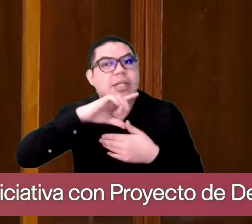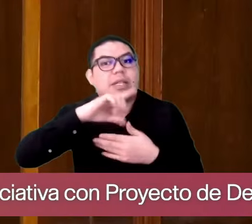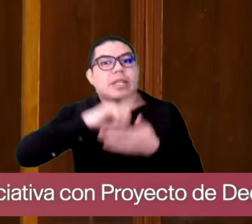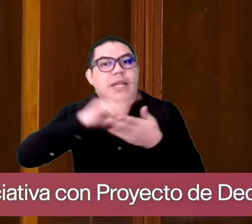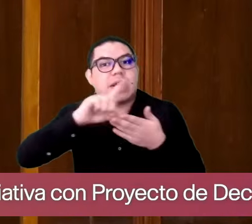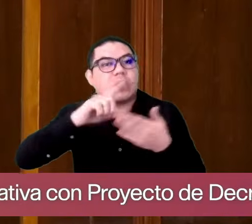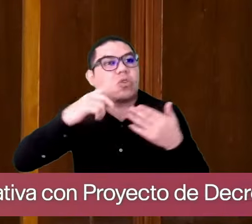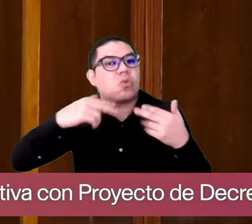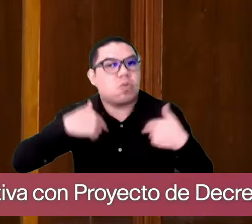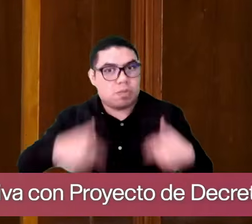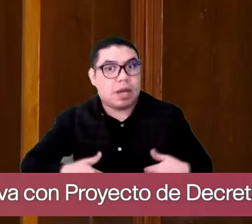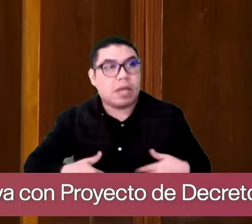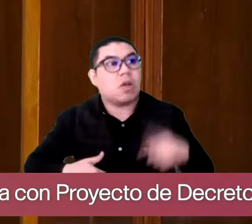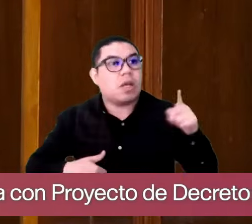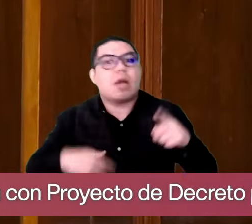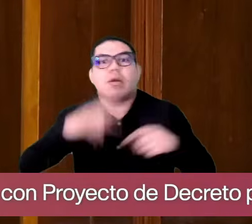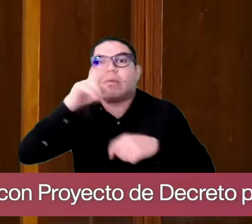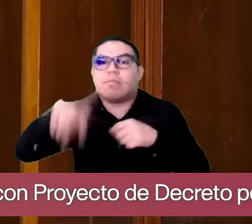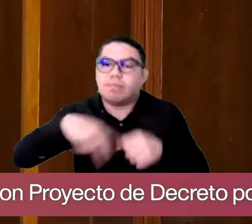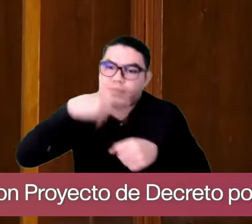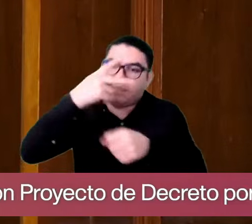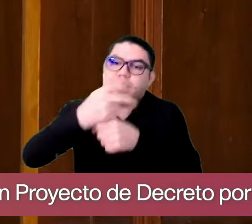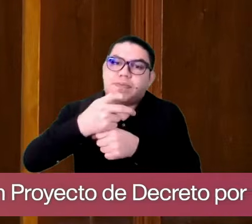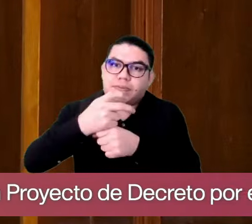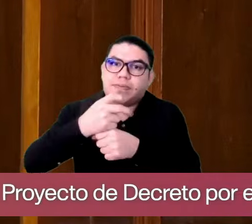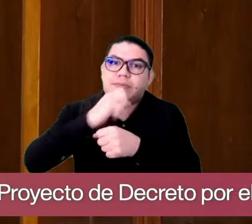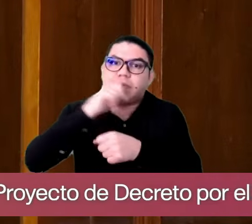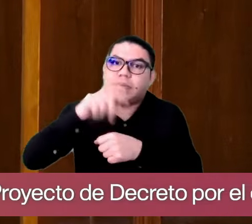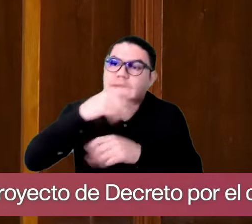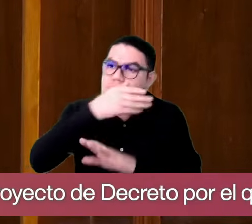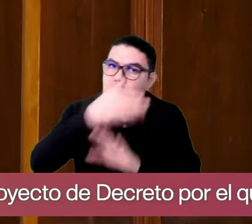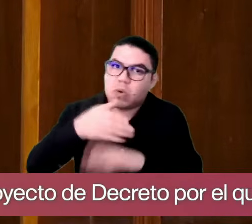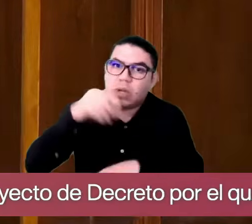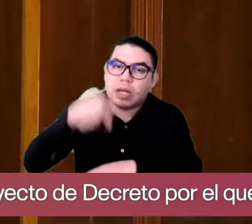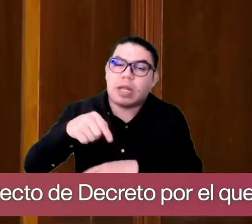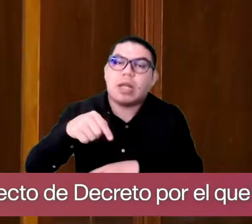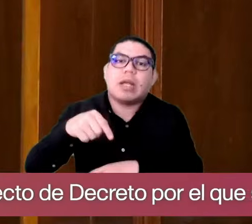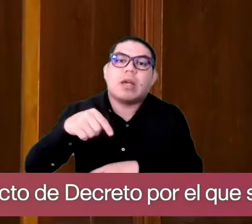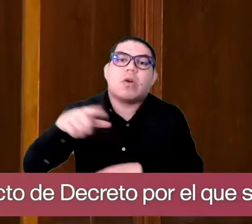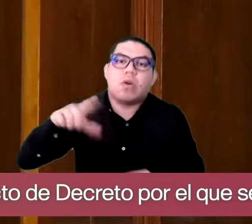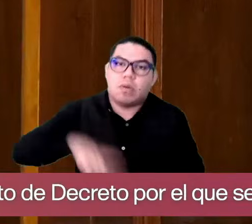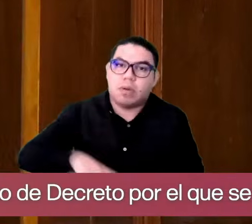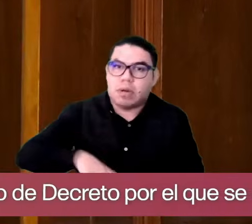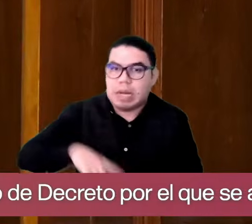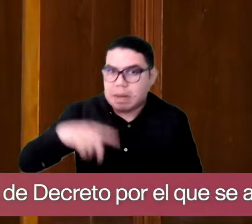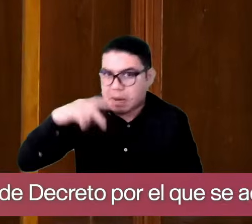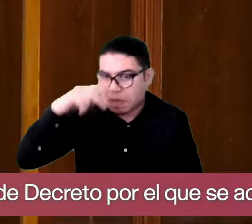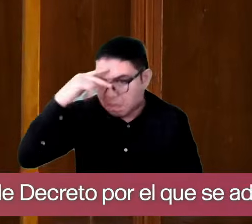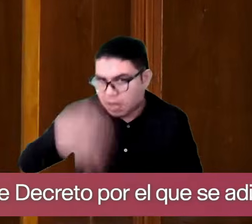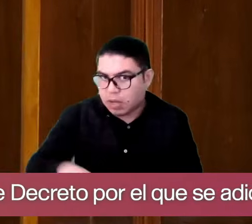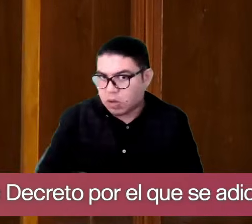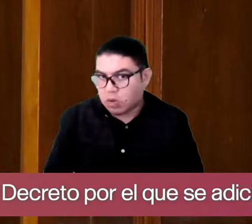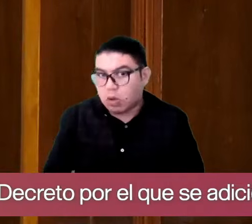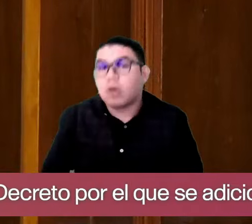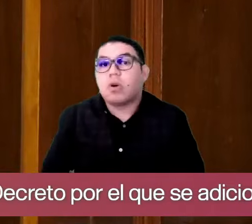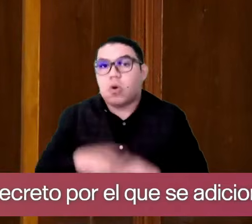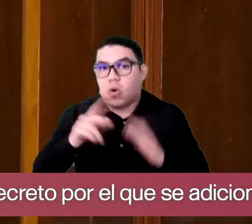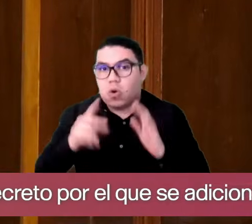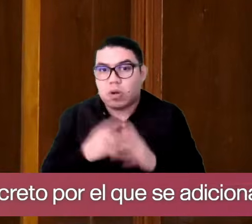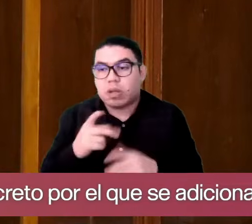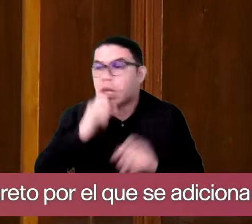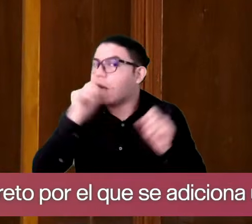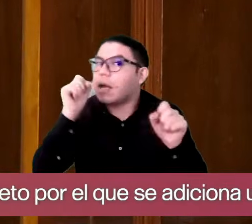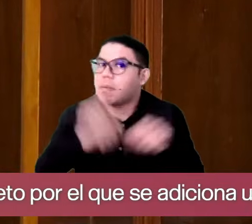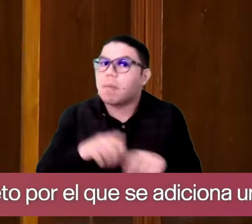emitiera la segunda sentencia en contra del Estado mexicano, nuevamente por casos de